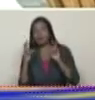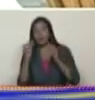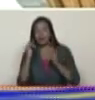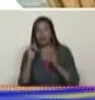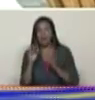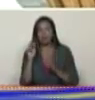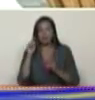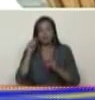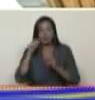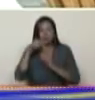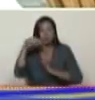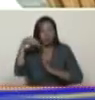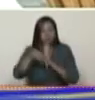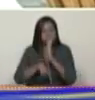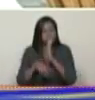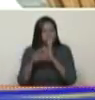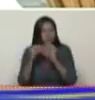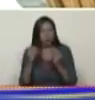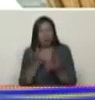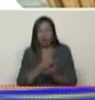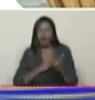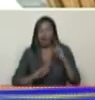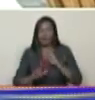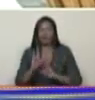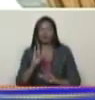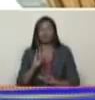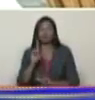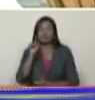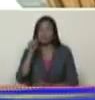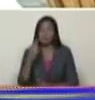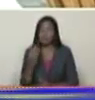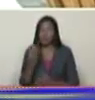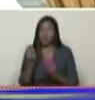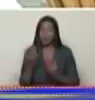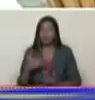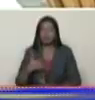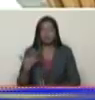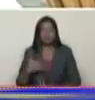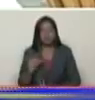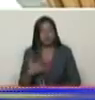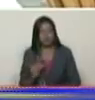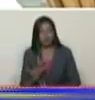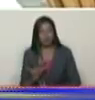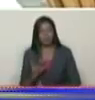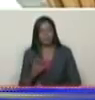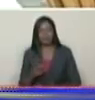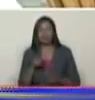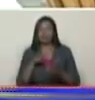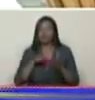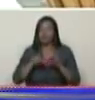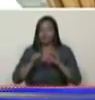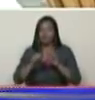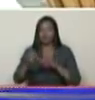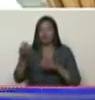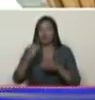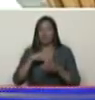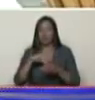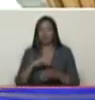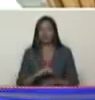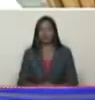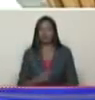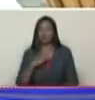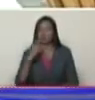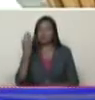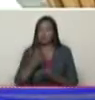mucha dedicación, con mucho amor y con mucha sensibilidad, y salir adelante. Yo